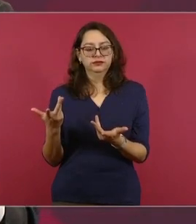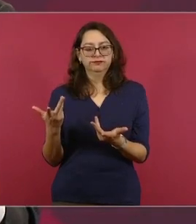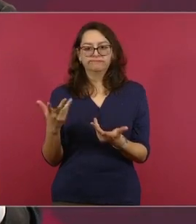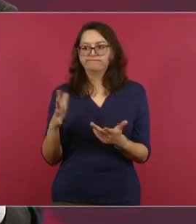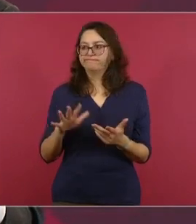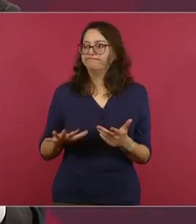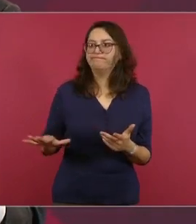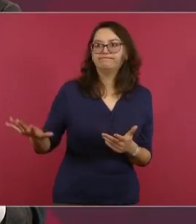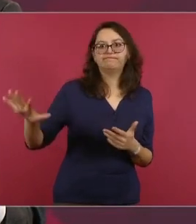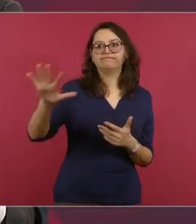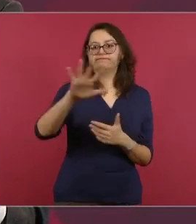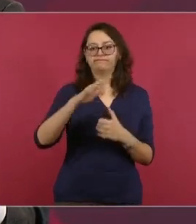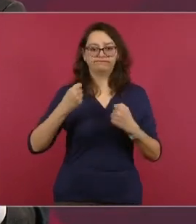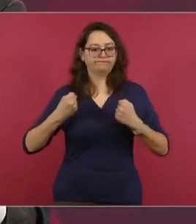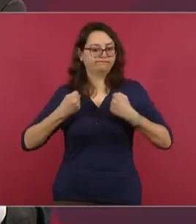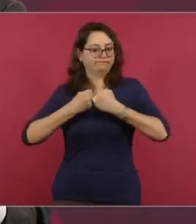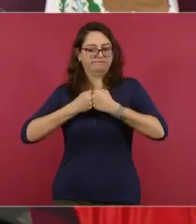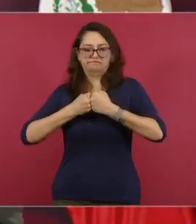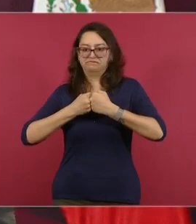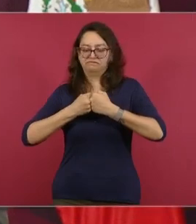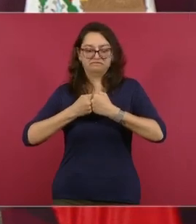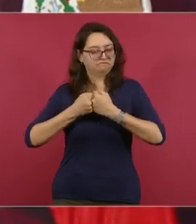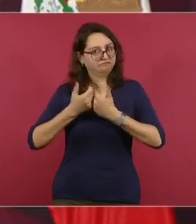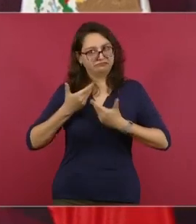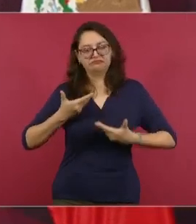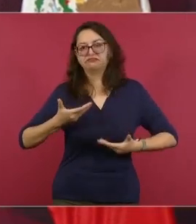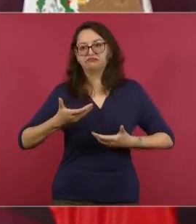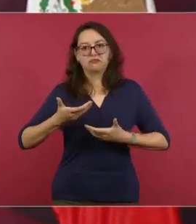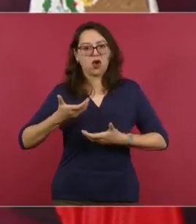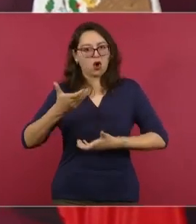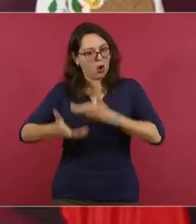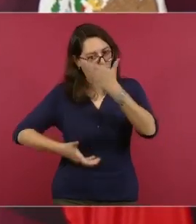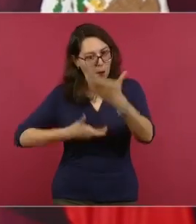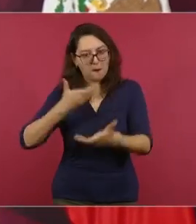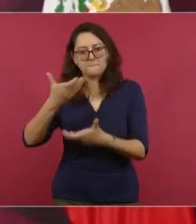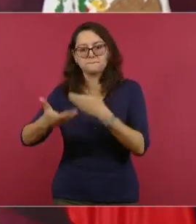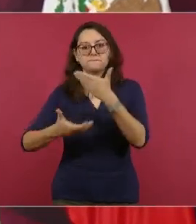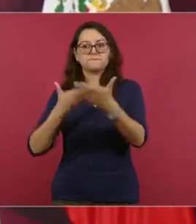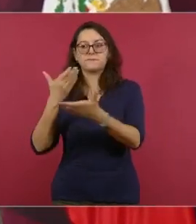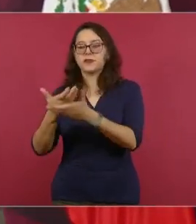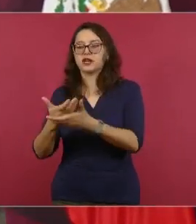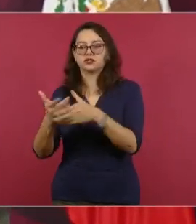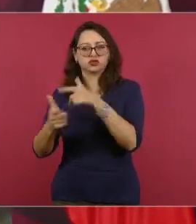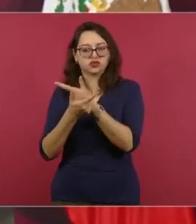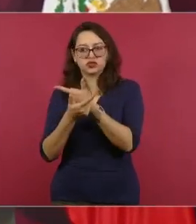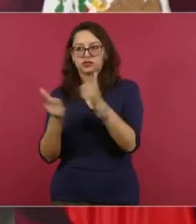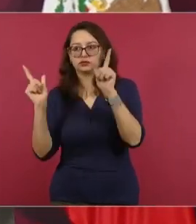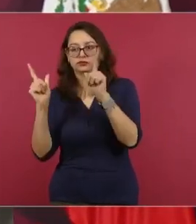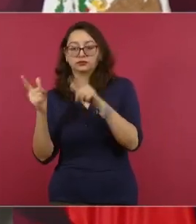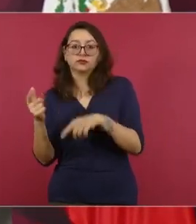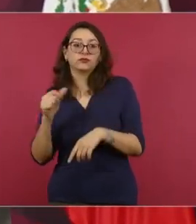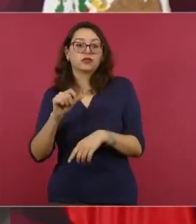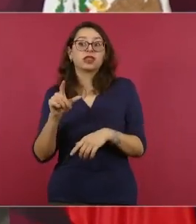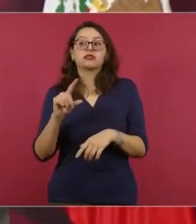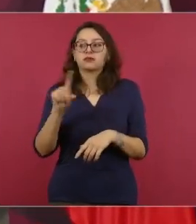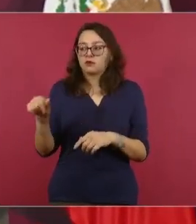libre a toda la frontera de Tamaulipas y luego le siguieron otros estados de nuestro país.